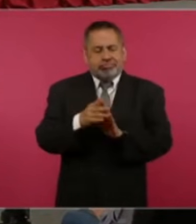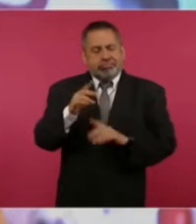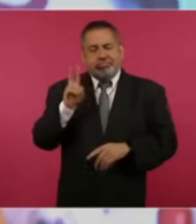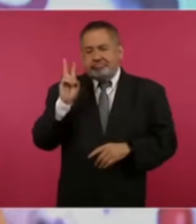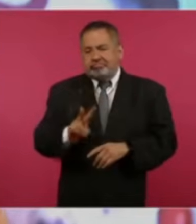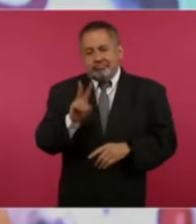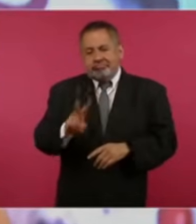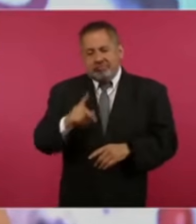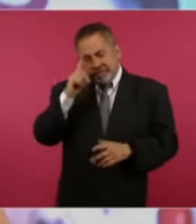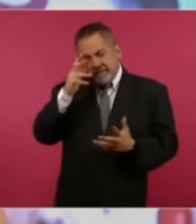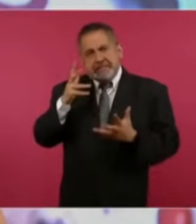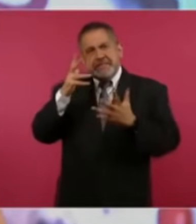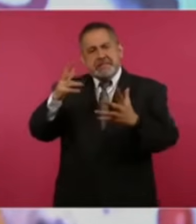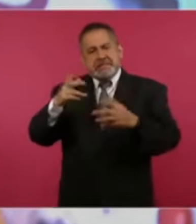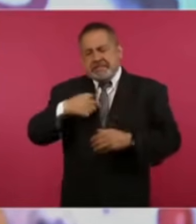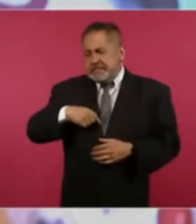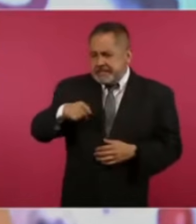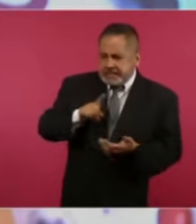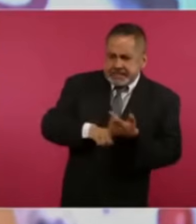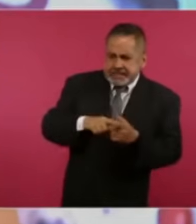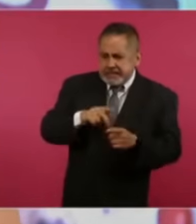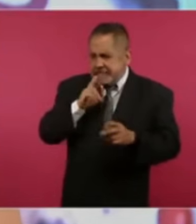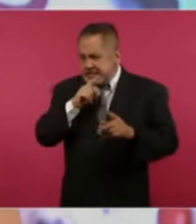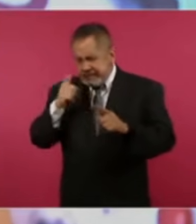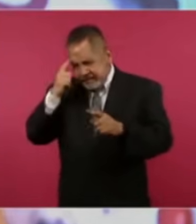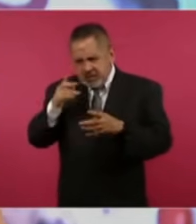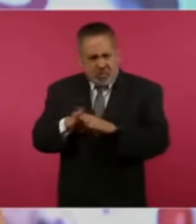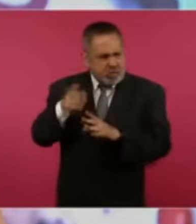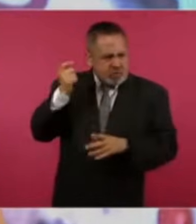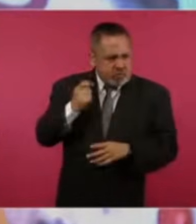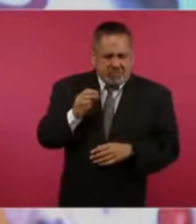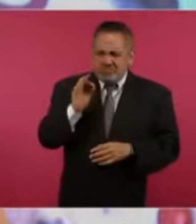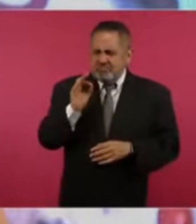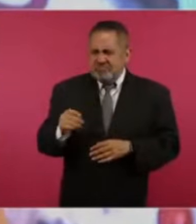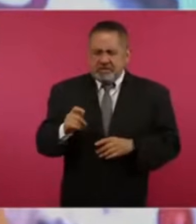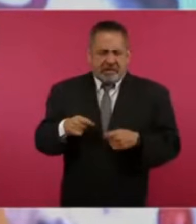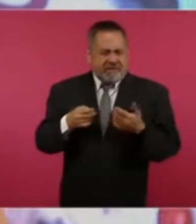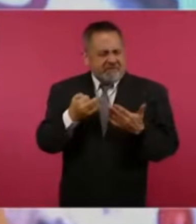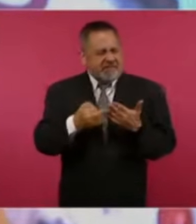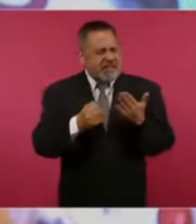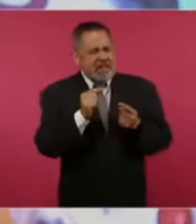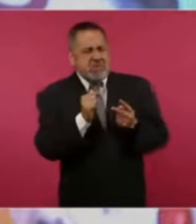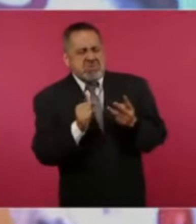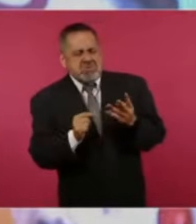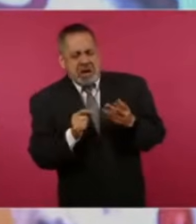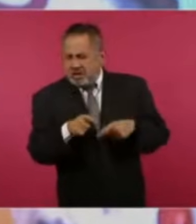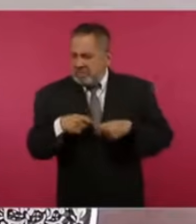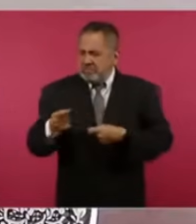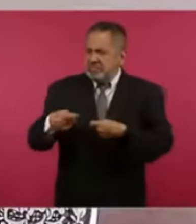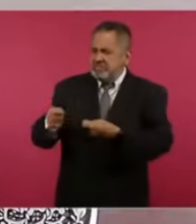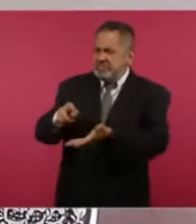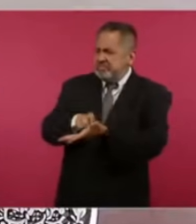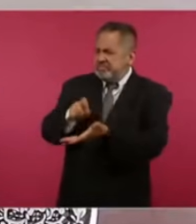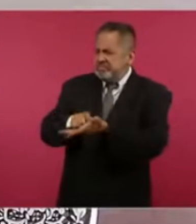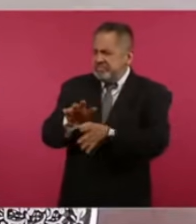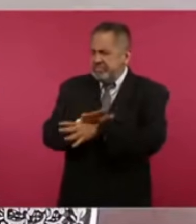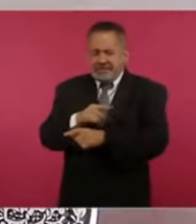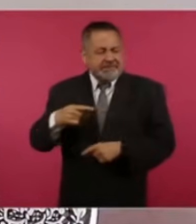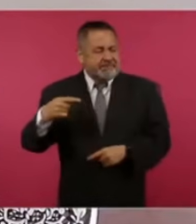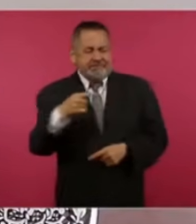aspiración o digamos la preocupación, los últimos pendientes, corregir